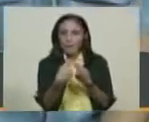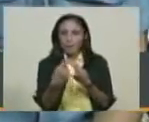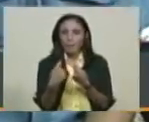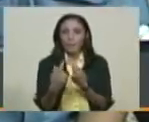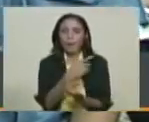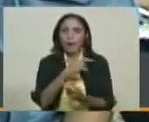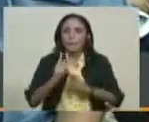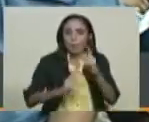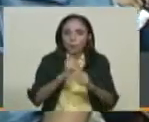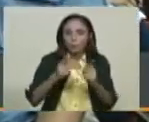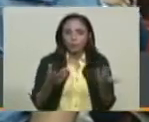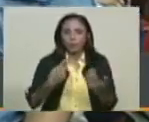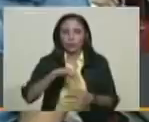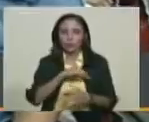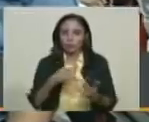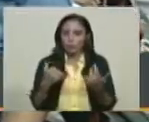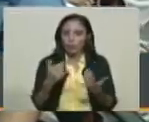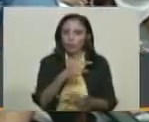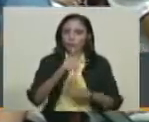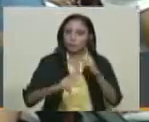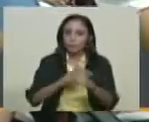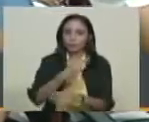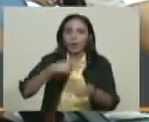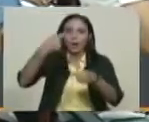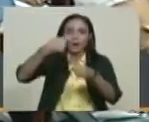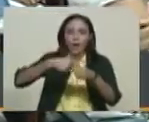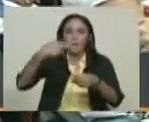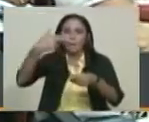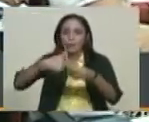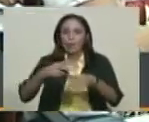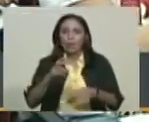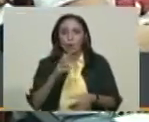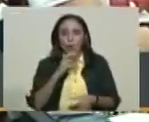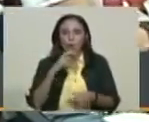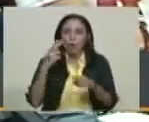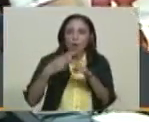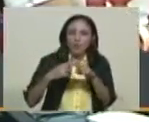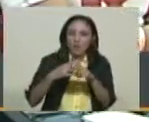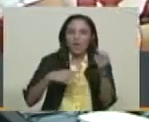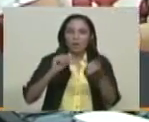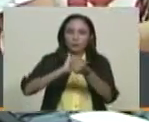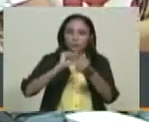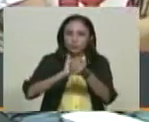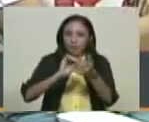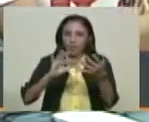producimos. En petróleo, en gas, en oro, en coltán, en diamante,